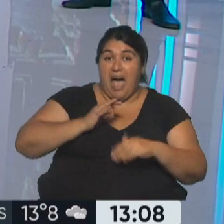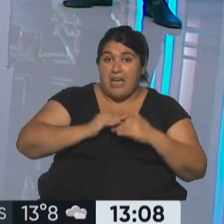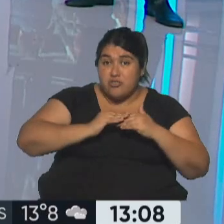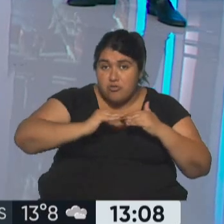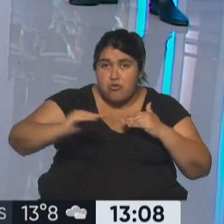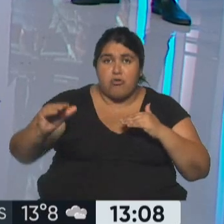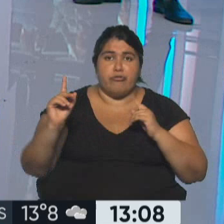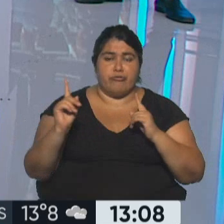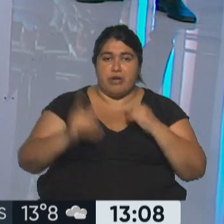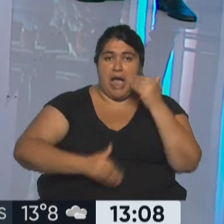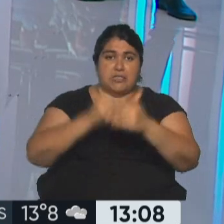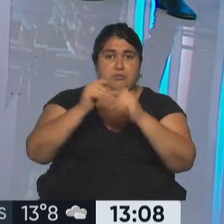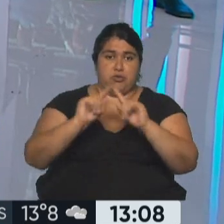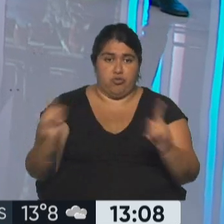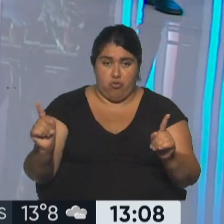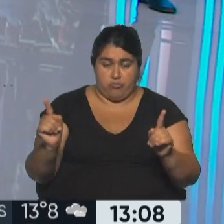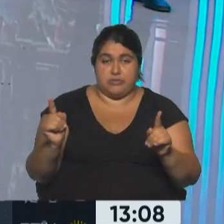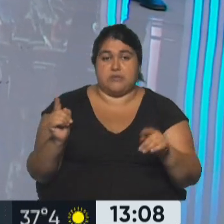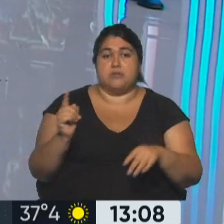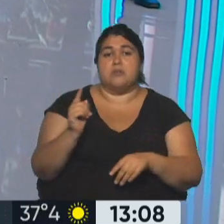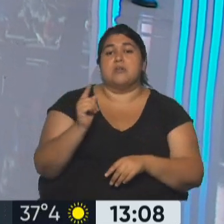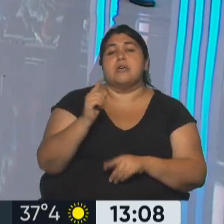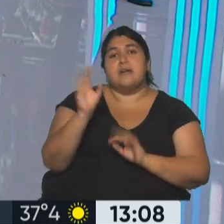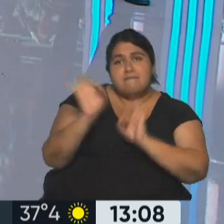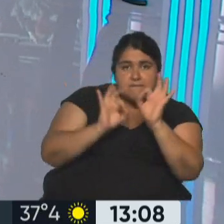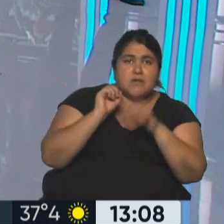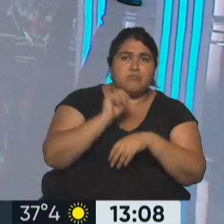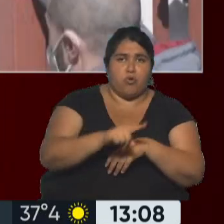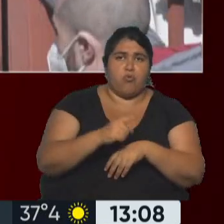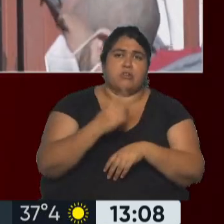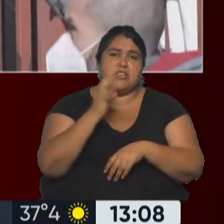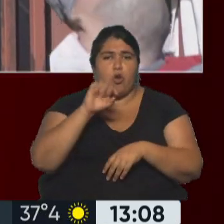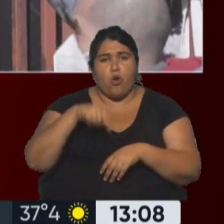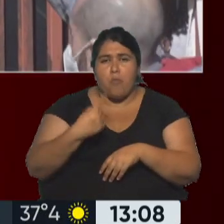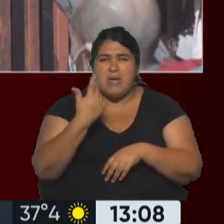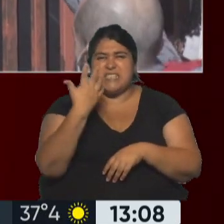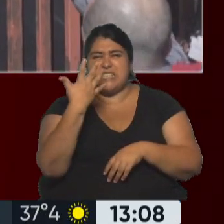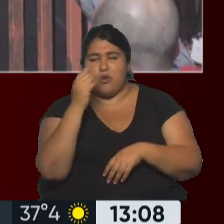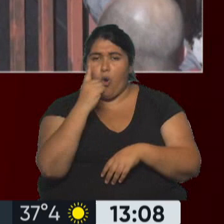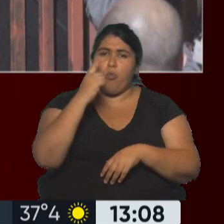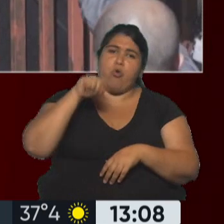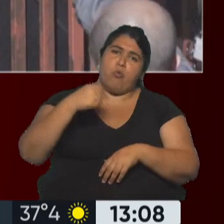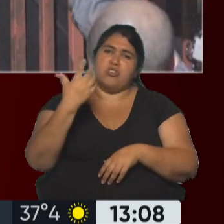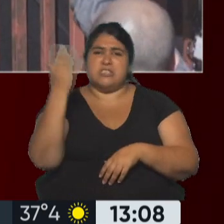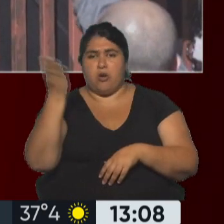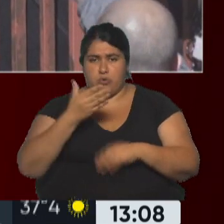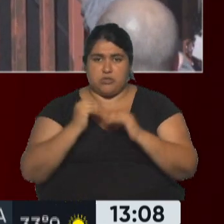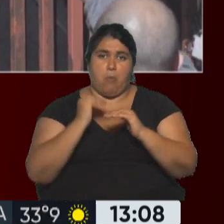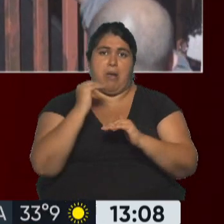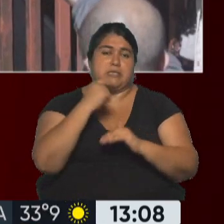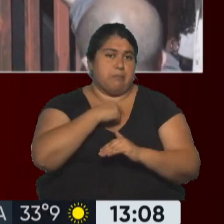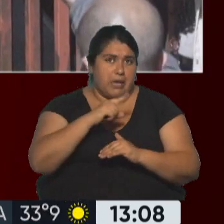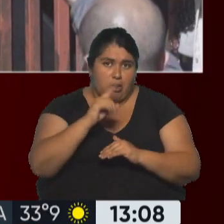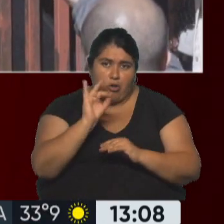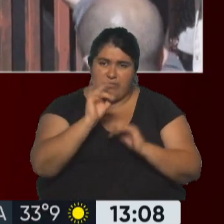crecimiento, 0.5, 0.6 creo que es la proyección del propio gobierno. Entonces, la derrota en la reforma tributaria lo